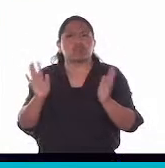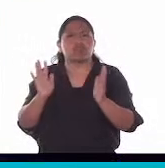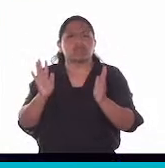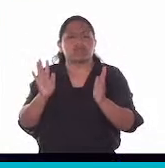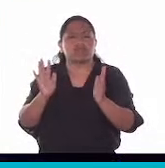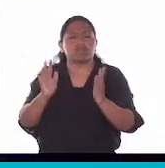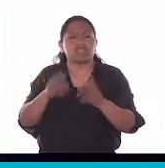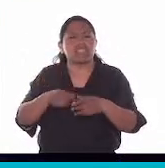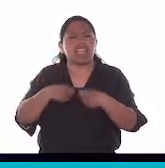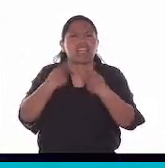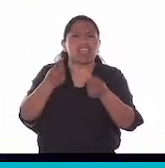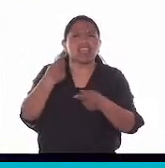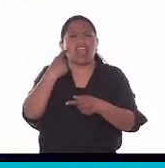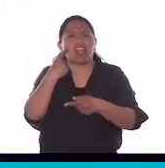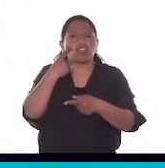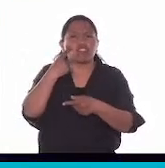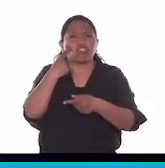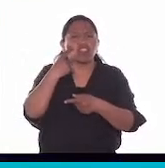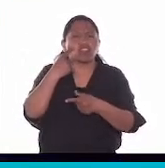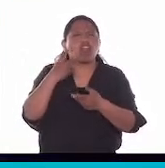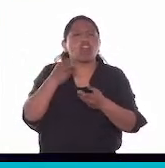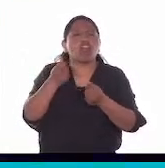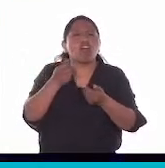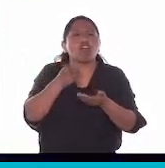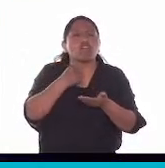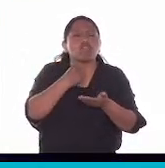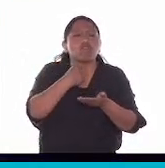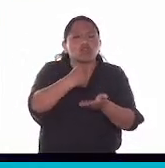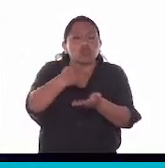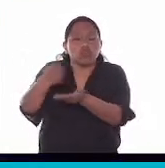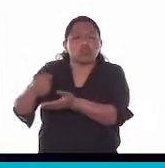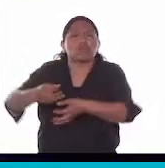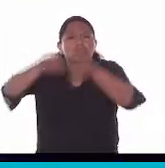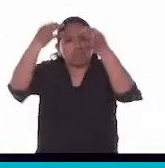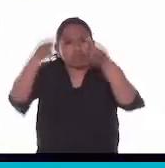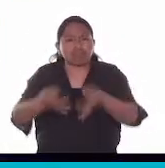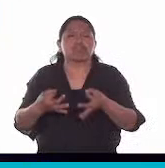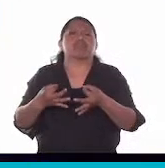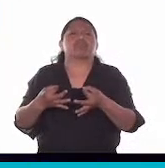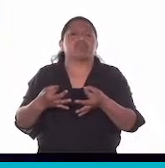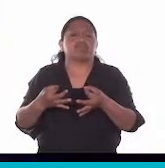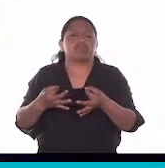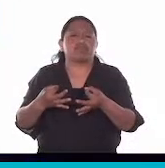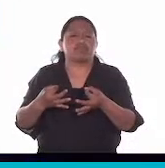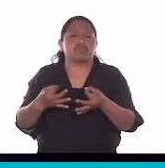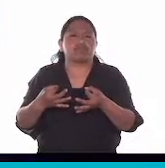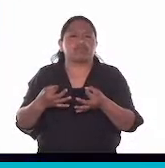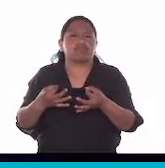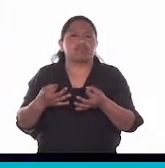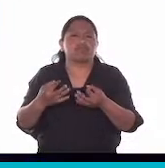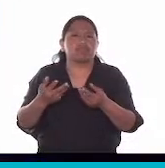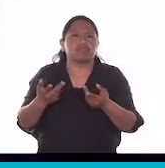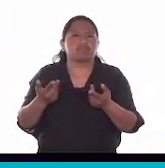a los intendentes los fondos que corresponden Para volver a